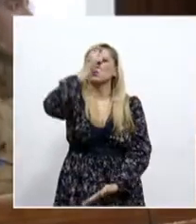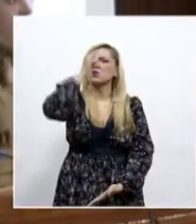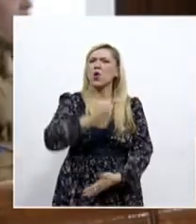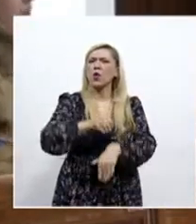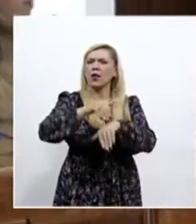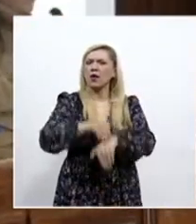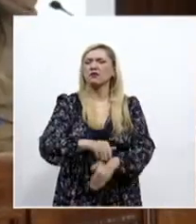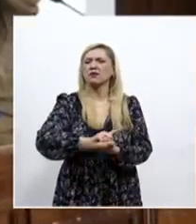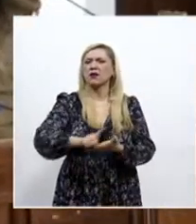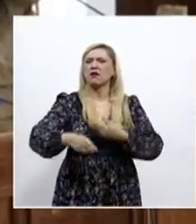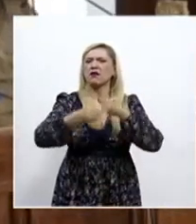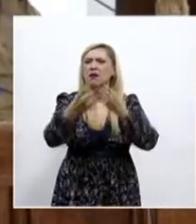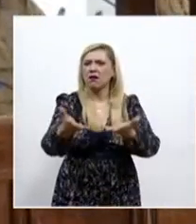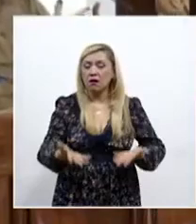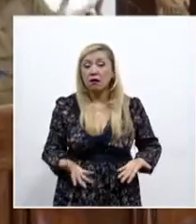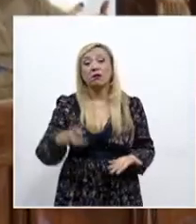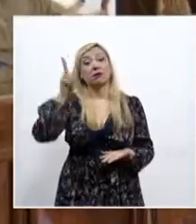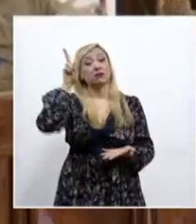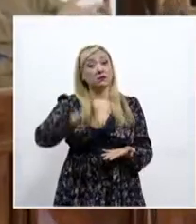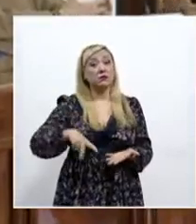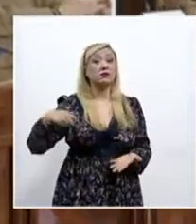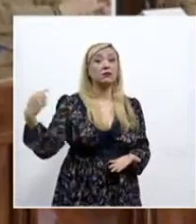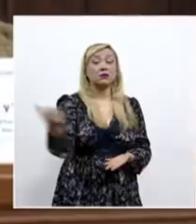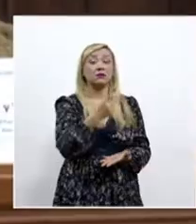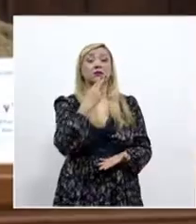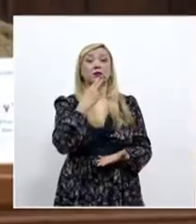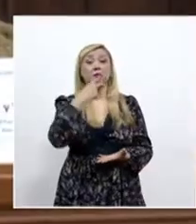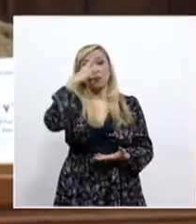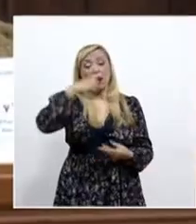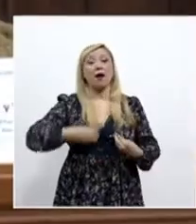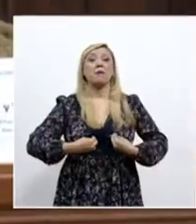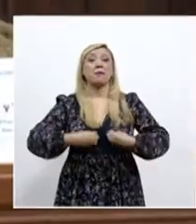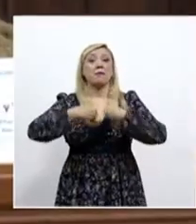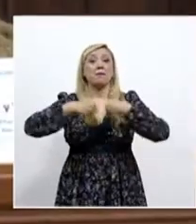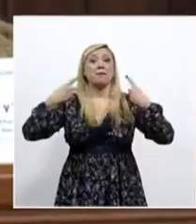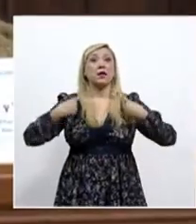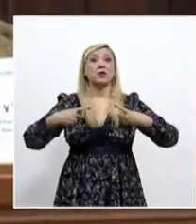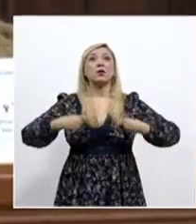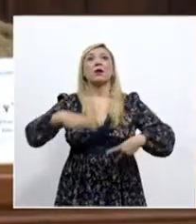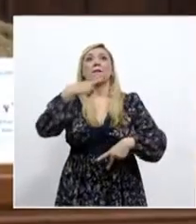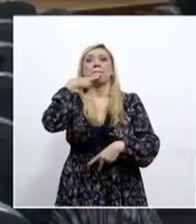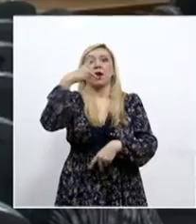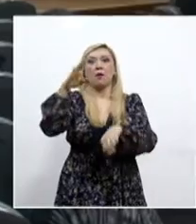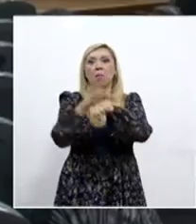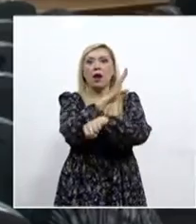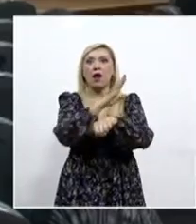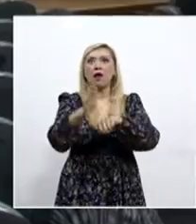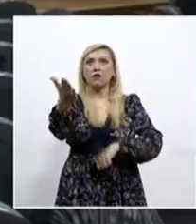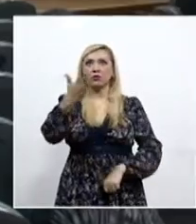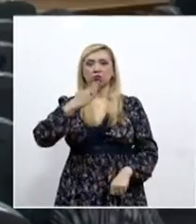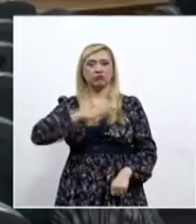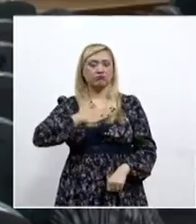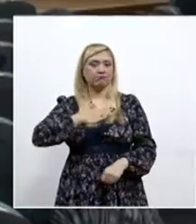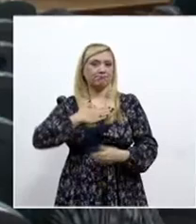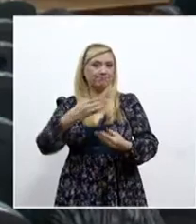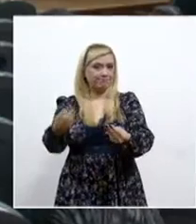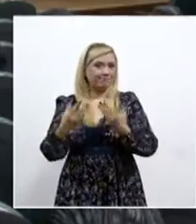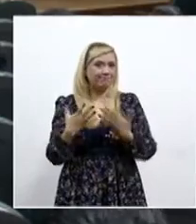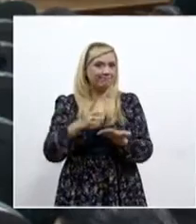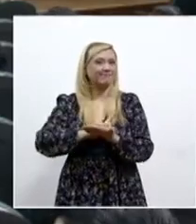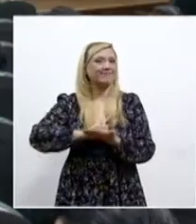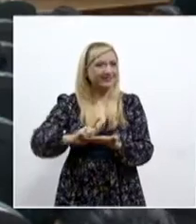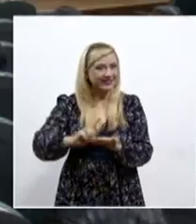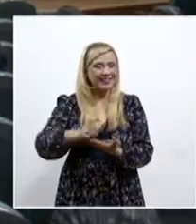Desde la 14ª Feria del Libro Jurídico de la Ciudad de México, y donde precisamente se llevó a cabo la presentación de un libro que se